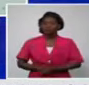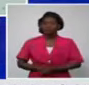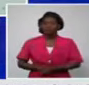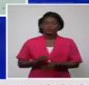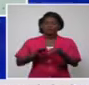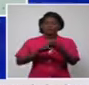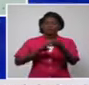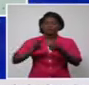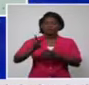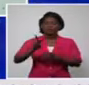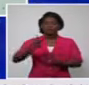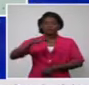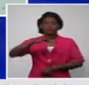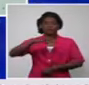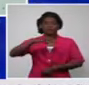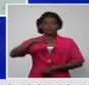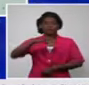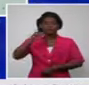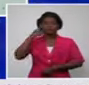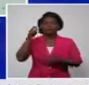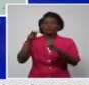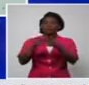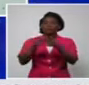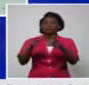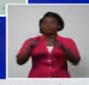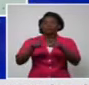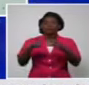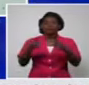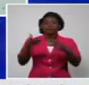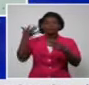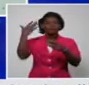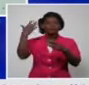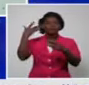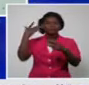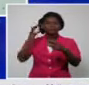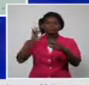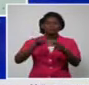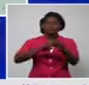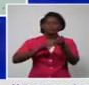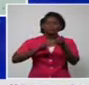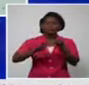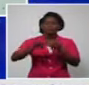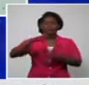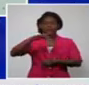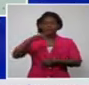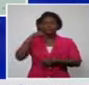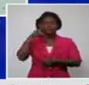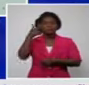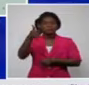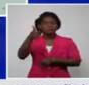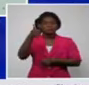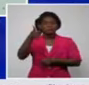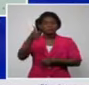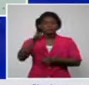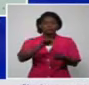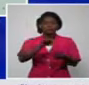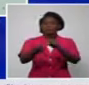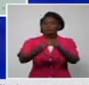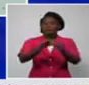elevada, que Pinar había logrado una disminución, se están observando, se están aplicando